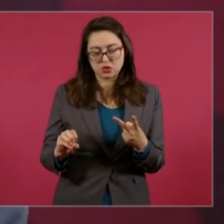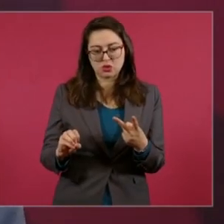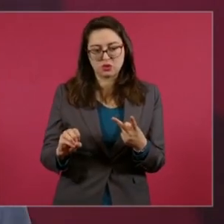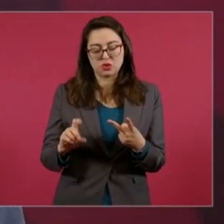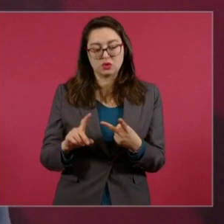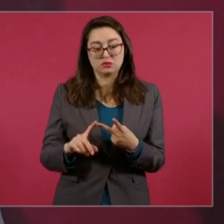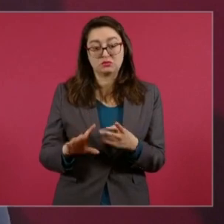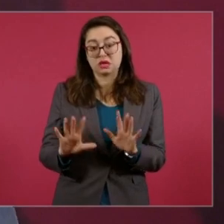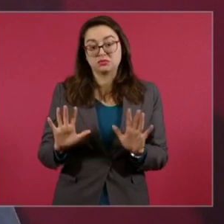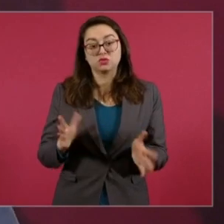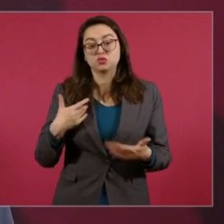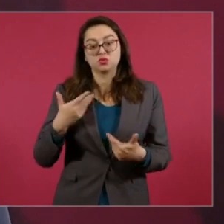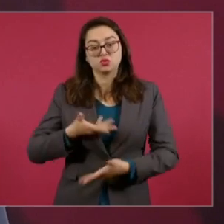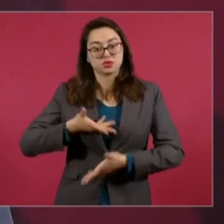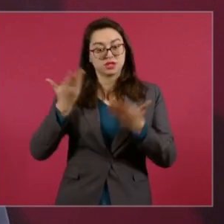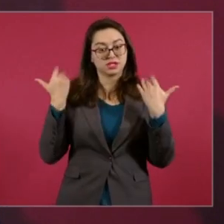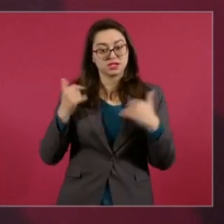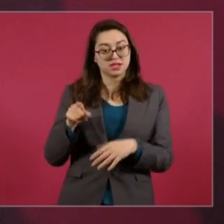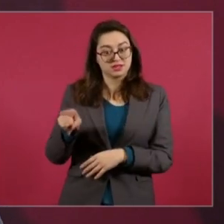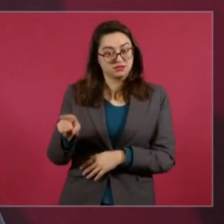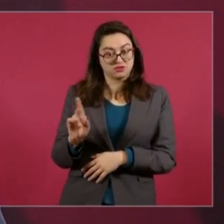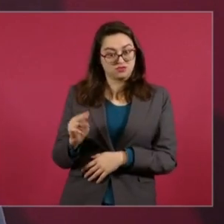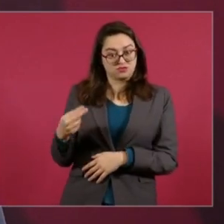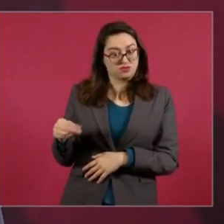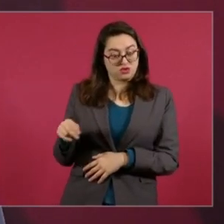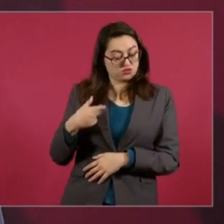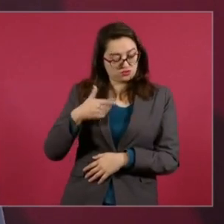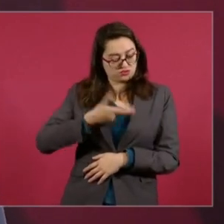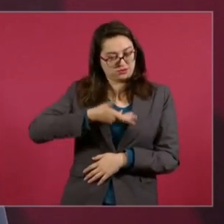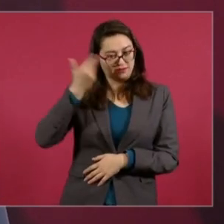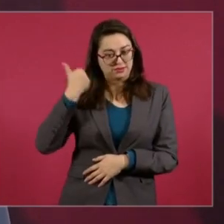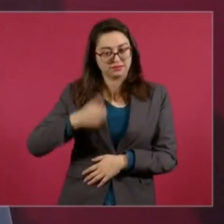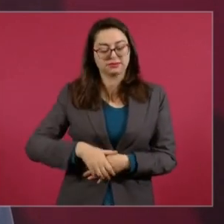Yo no digo eso.